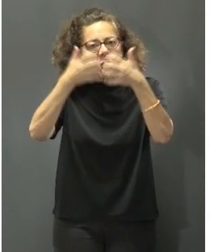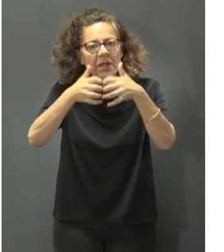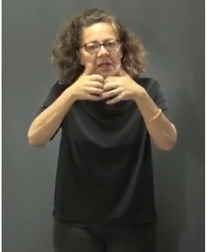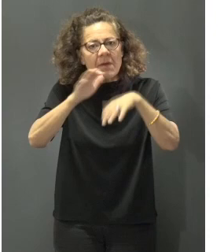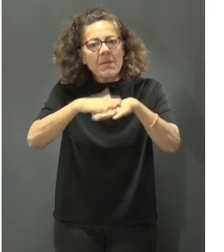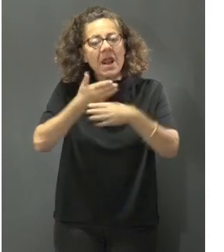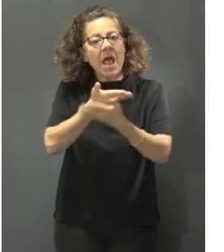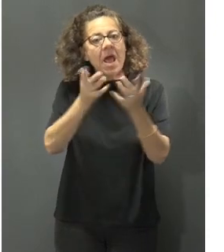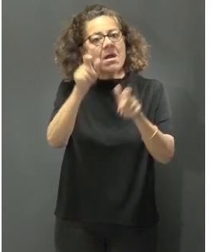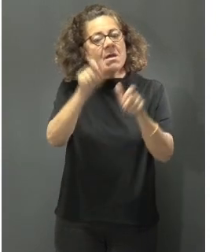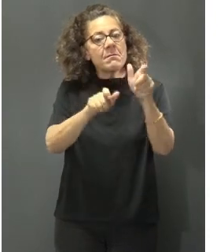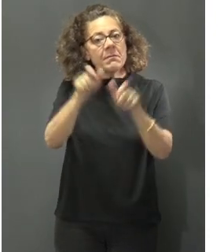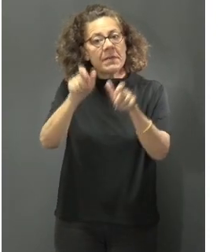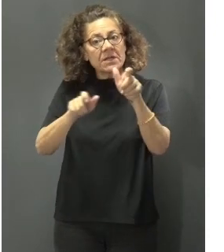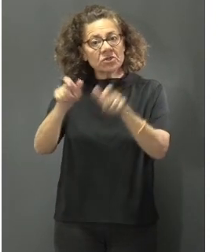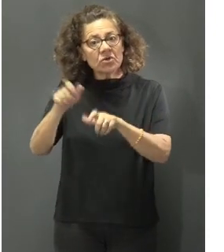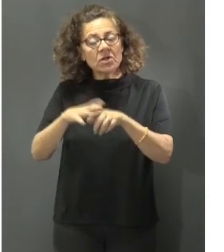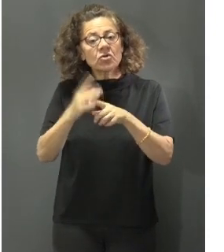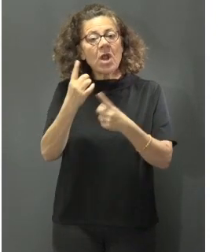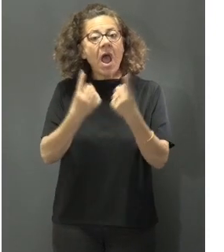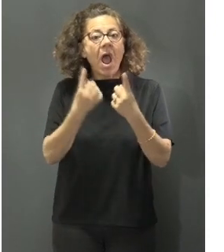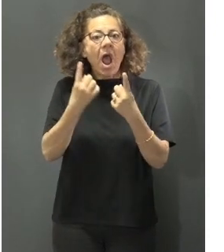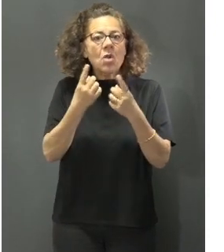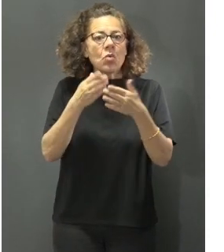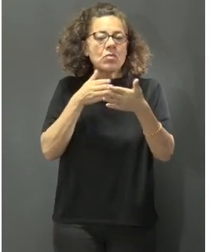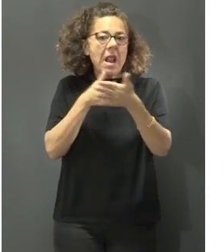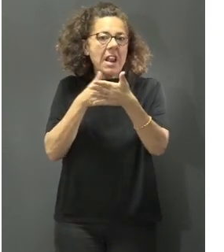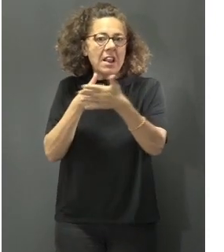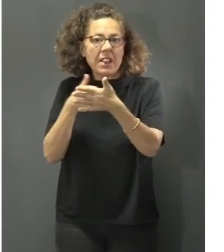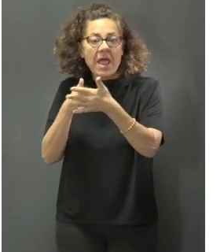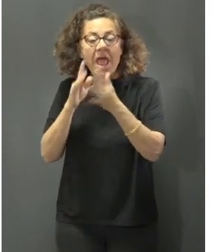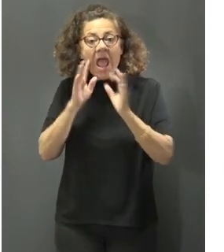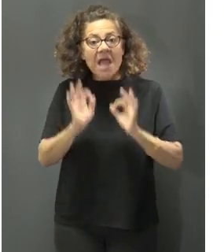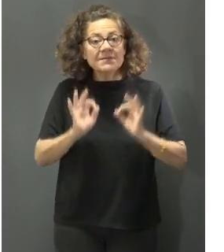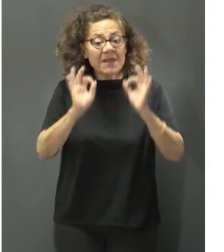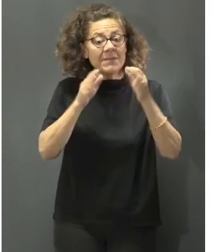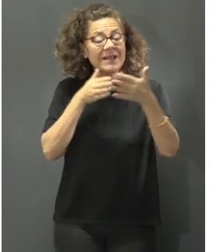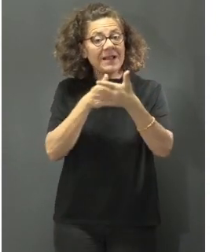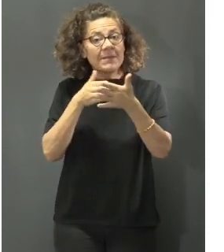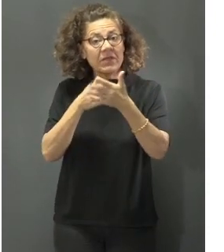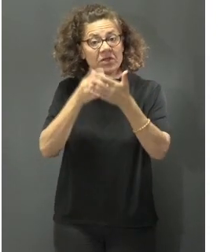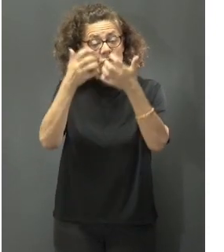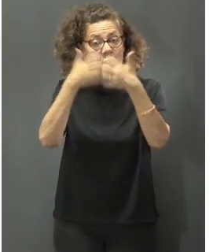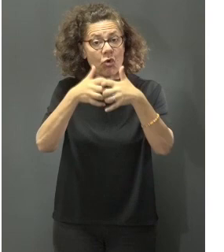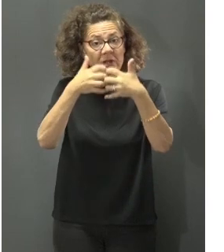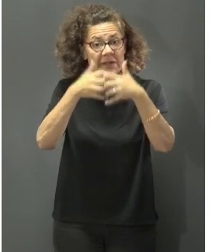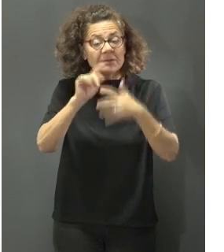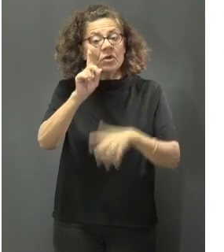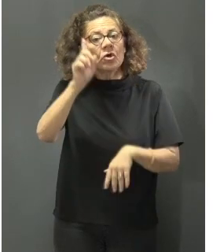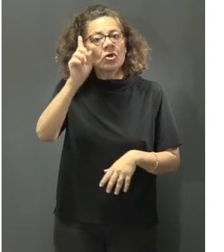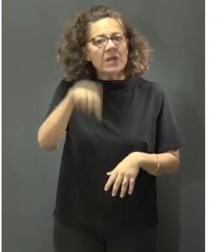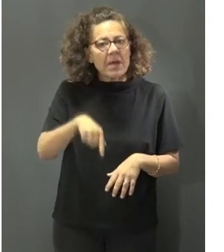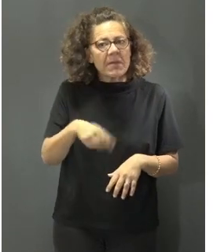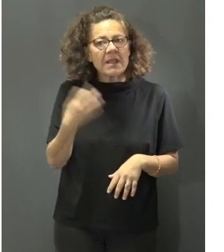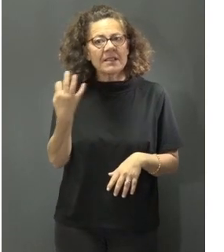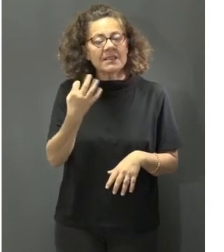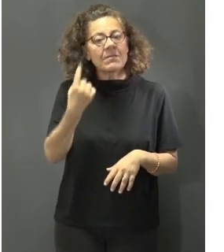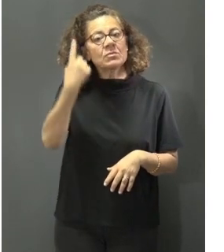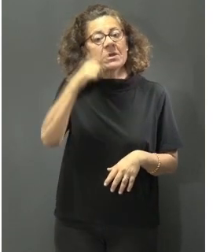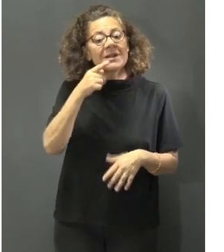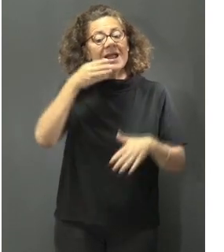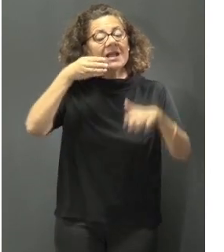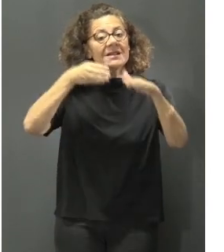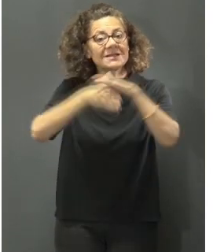para personas con algún tipo de limitación, sobre todo limitaciones cognitivas, pero también tenemos que tener en cuenta que la